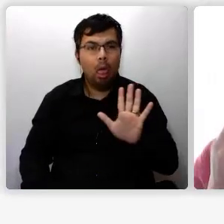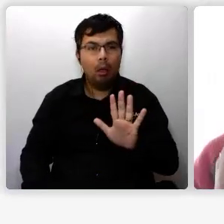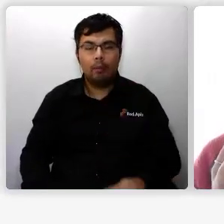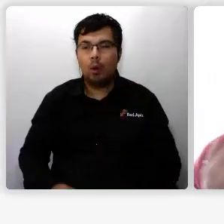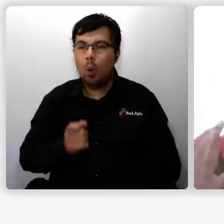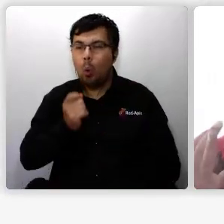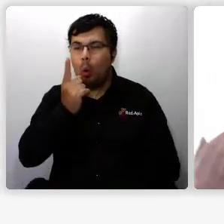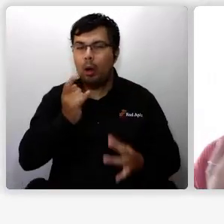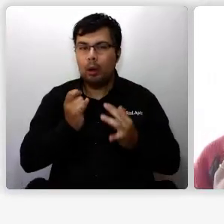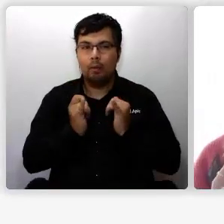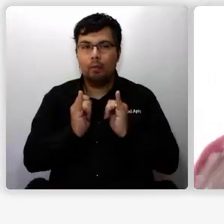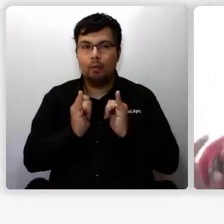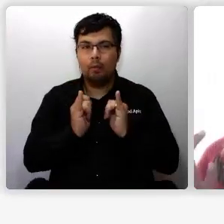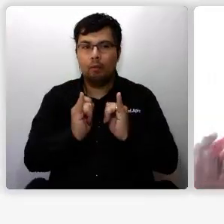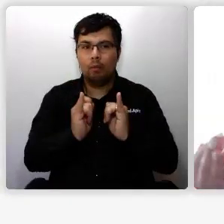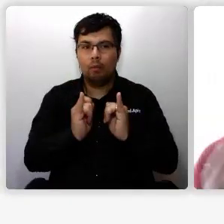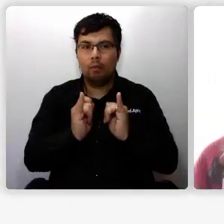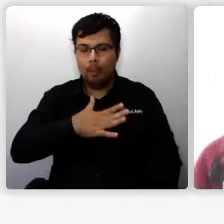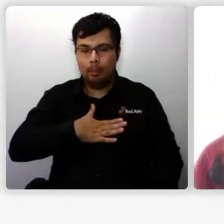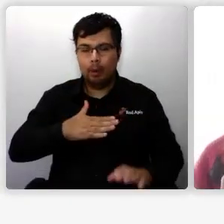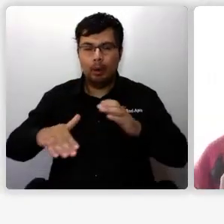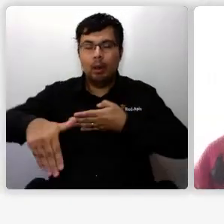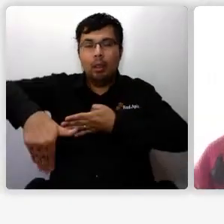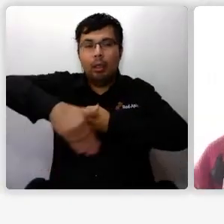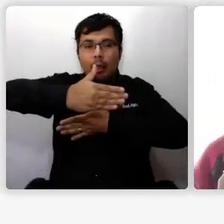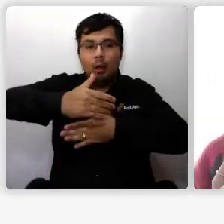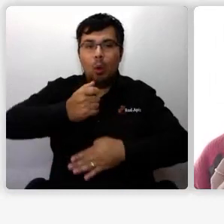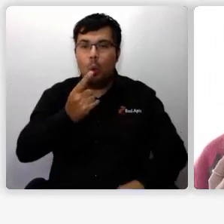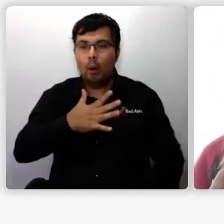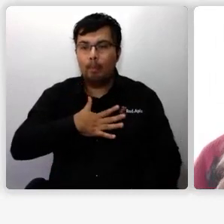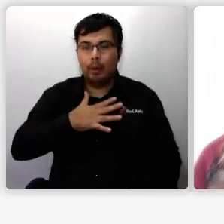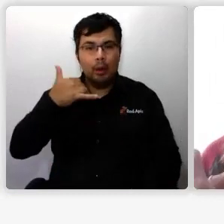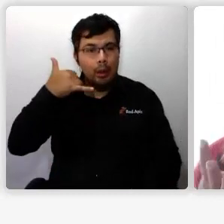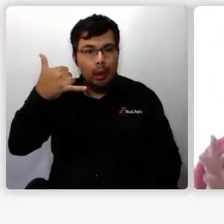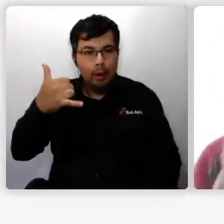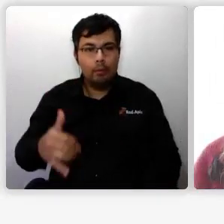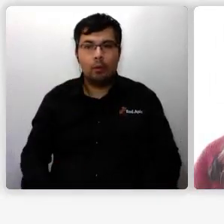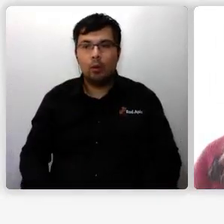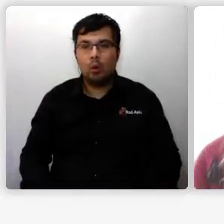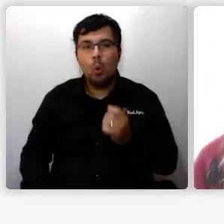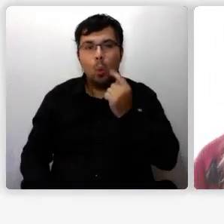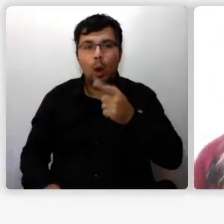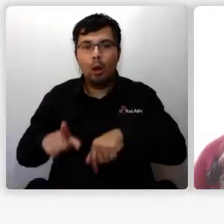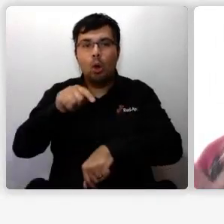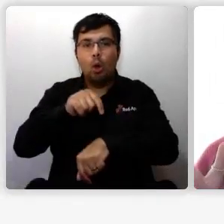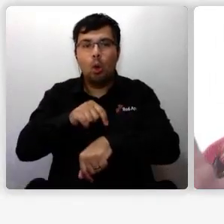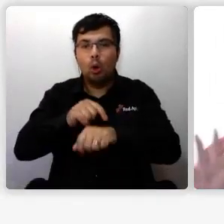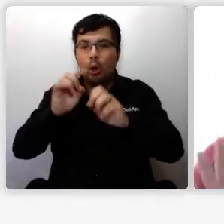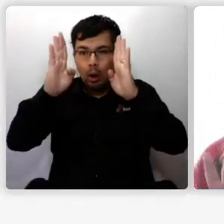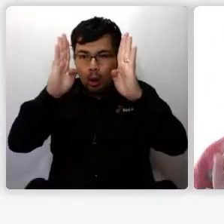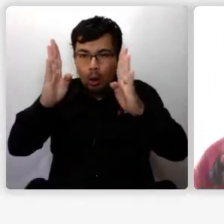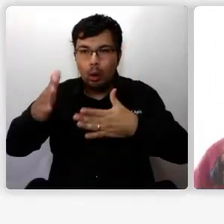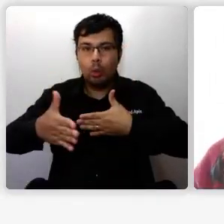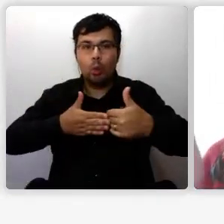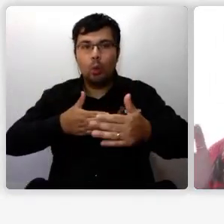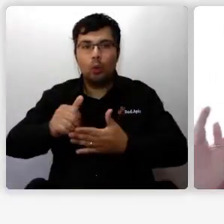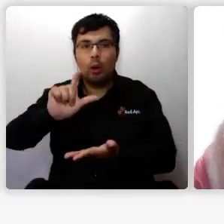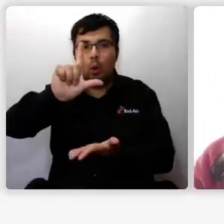esté? ¿Cuál es mi dirección? ¿Cuál es mi teléfono? ¿Cuáles son los horarios de atención? ¿Dónde están los locales? ¿Cuáles son las